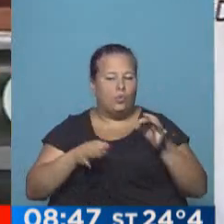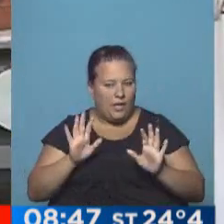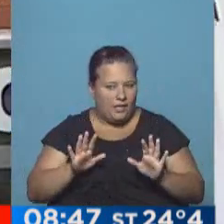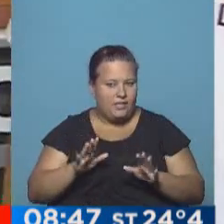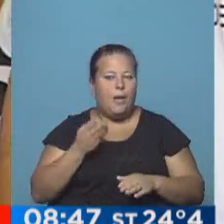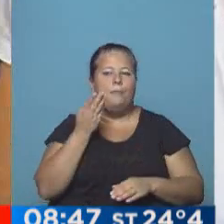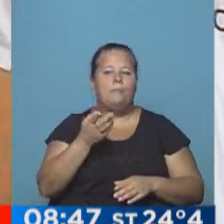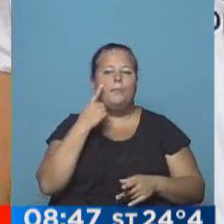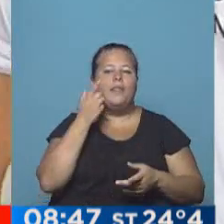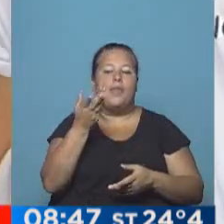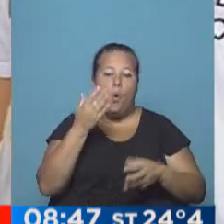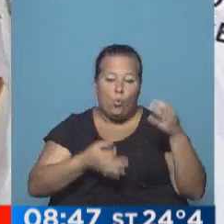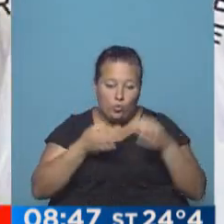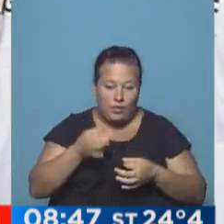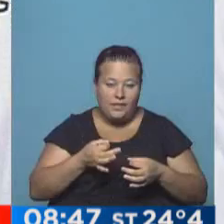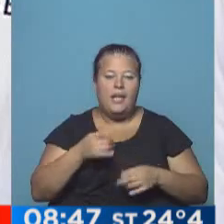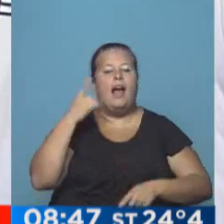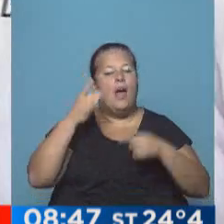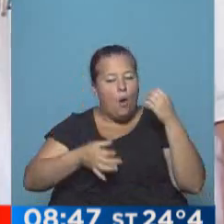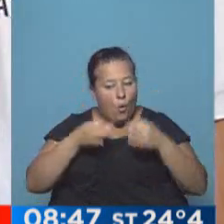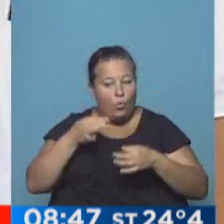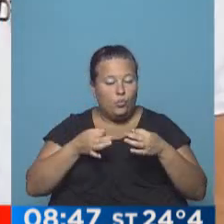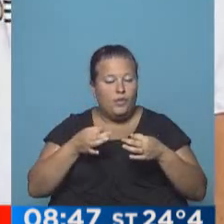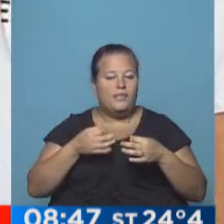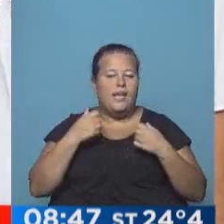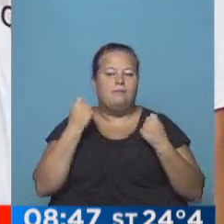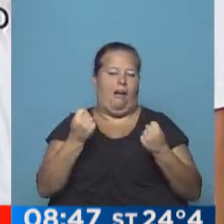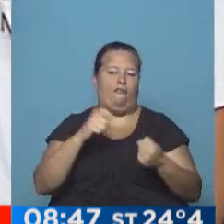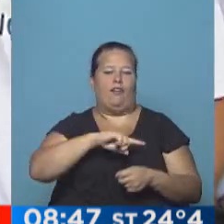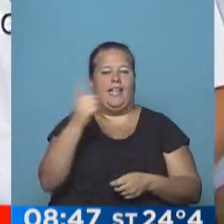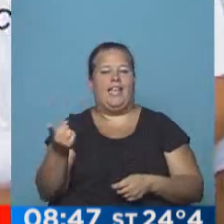Viviendo con justicia, la justicia es más fuerte que la muerte.